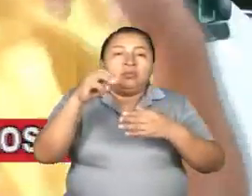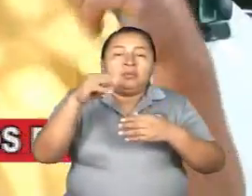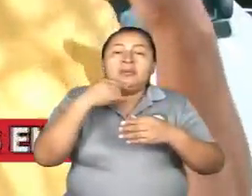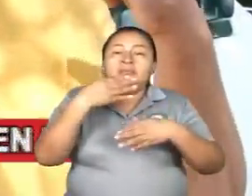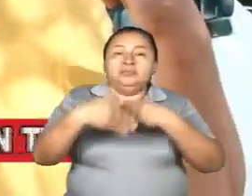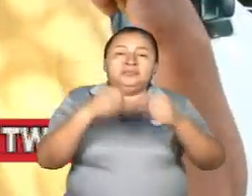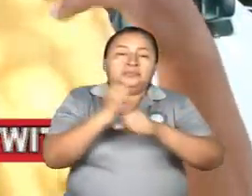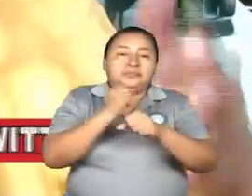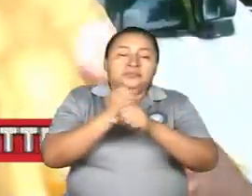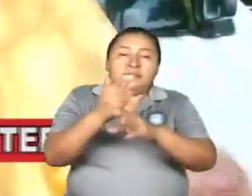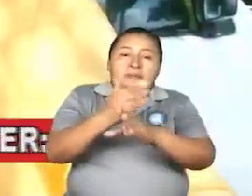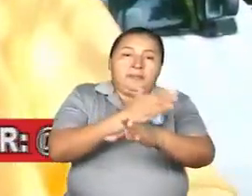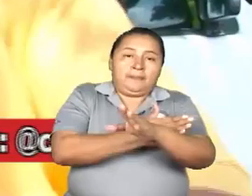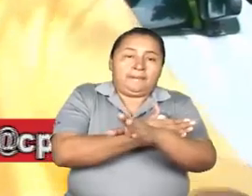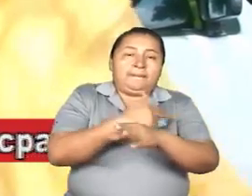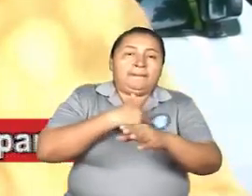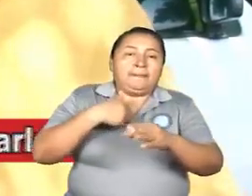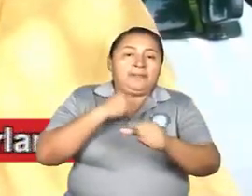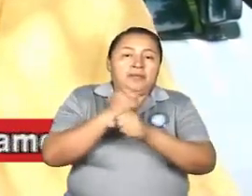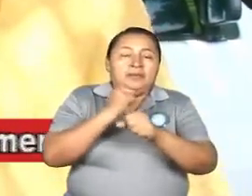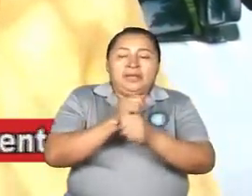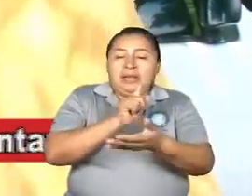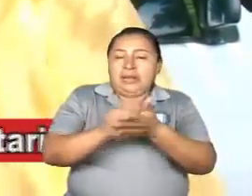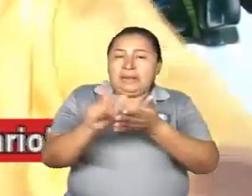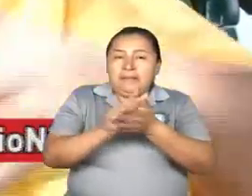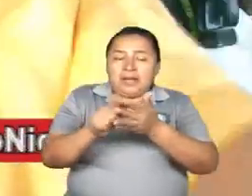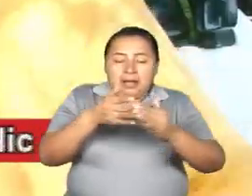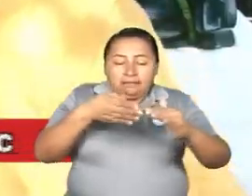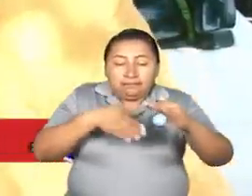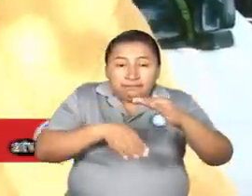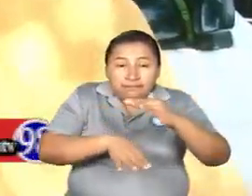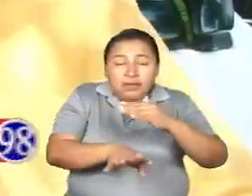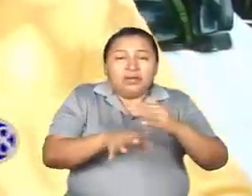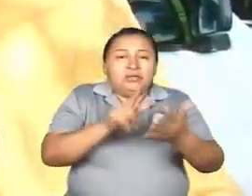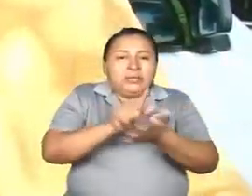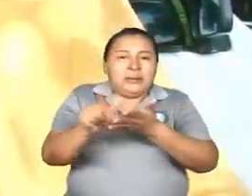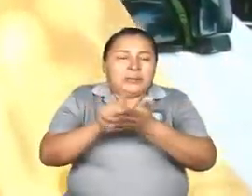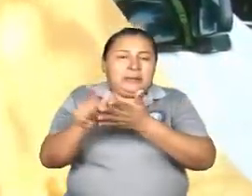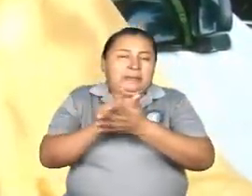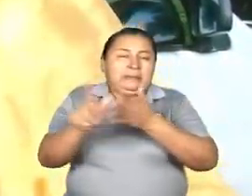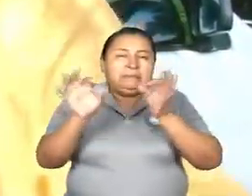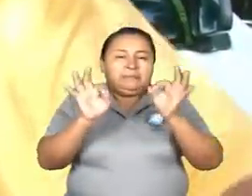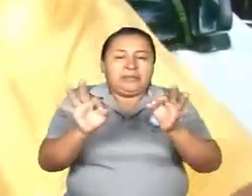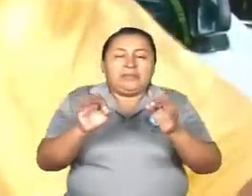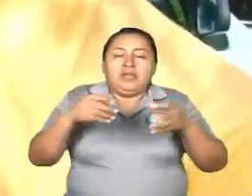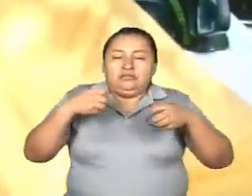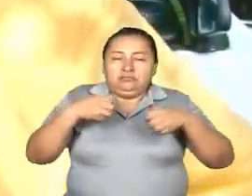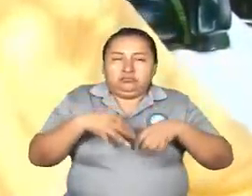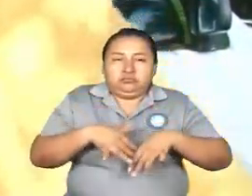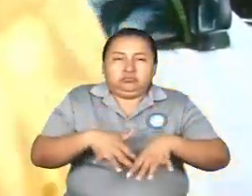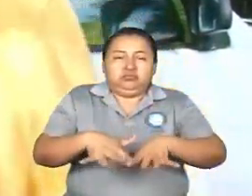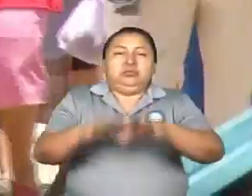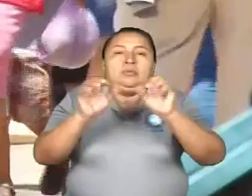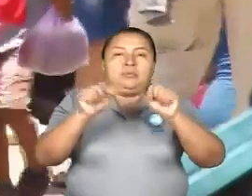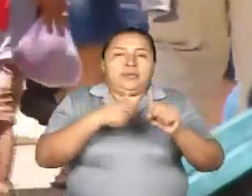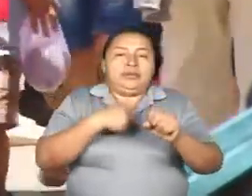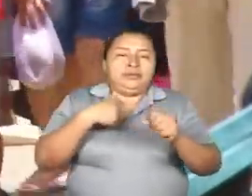más antes hicimos el trabajo de limpiar por debajo de los tramos, hacer la limpieza y hacer el lugar donde el agua podía